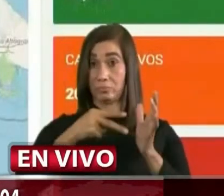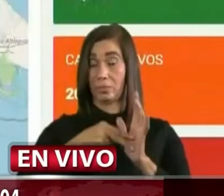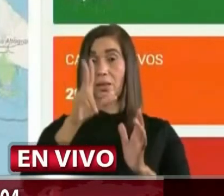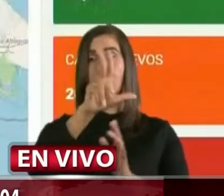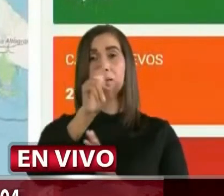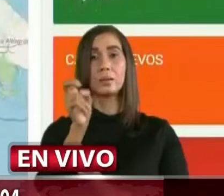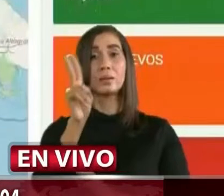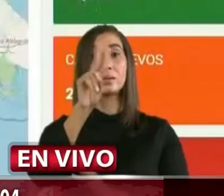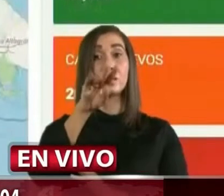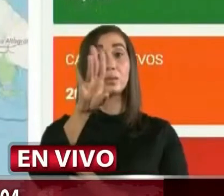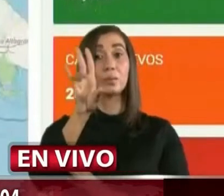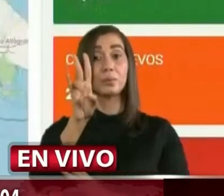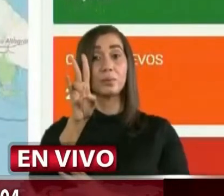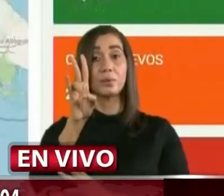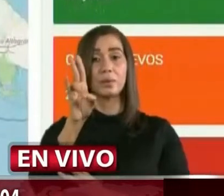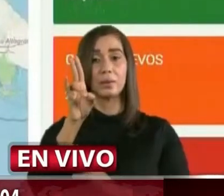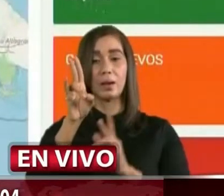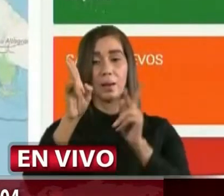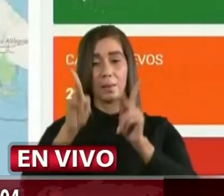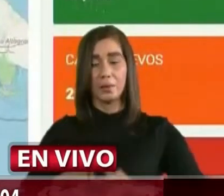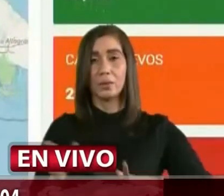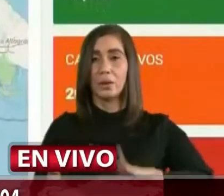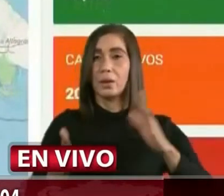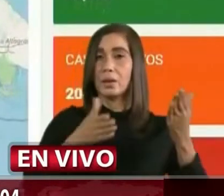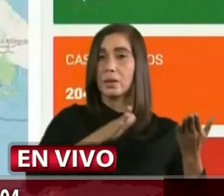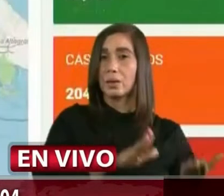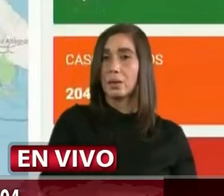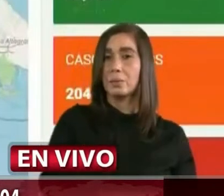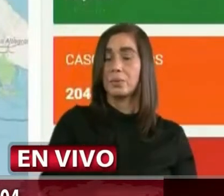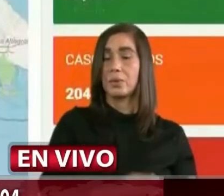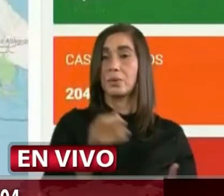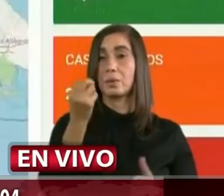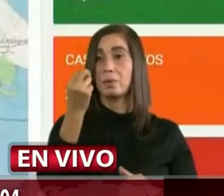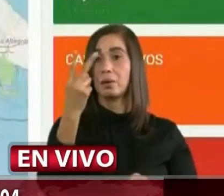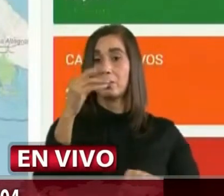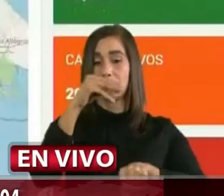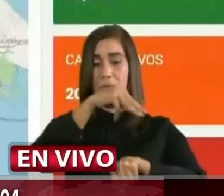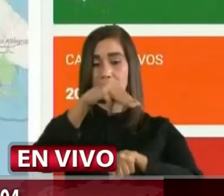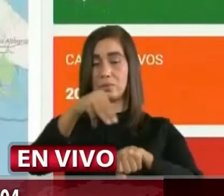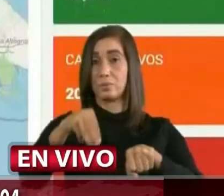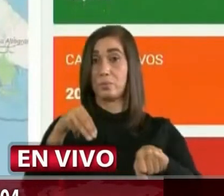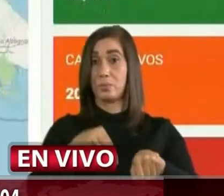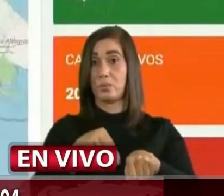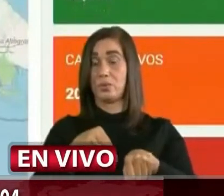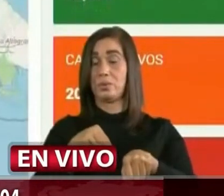327 de los fallecidos corresponden a 12 municipios